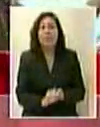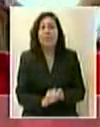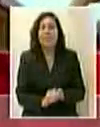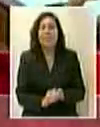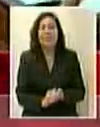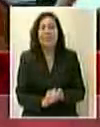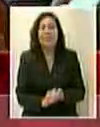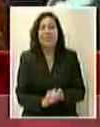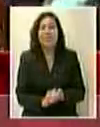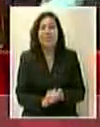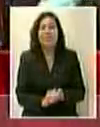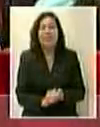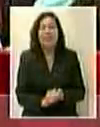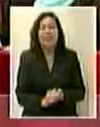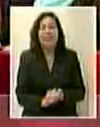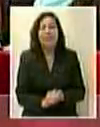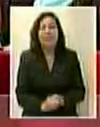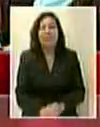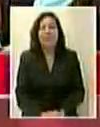acá